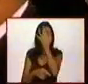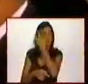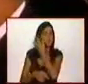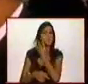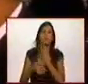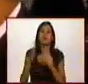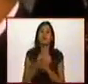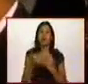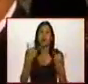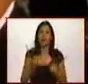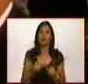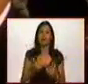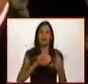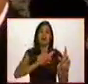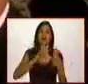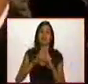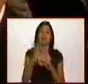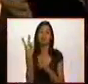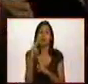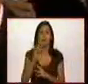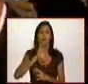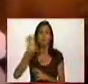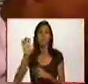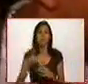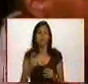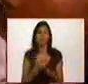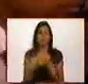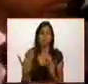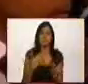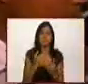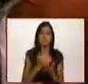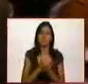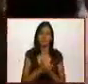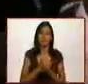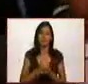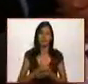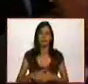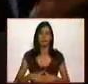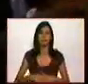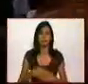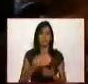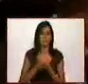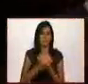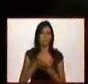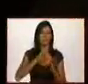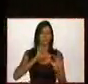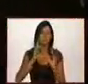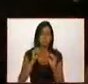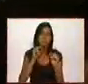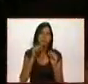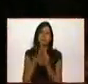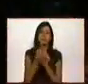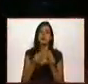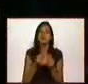el nivel en que se encuentran las relaciones bilaterales de cooperación entre ambas naciones permitirá el diálogo que